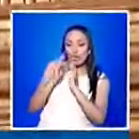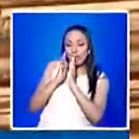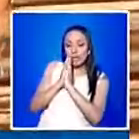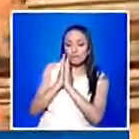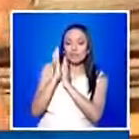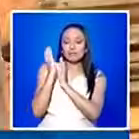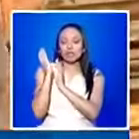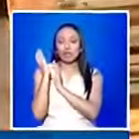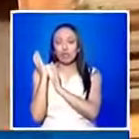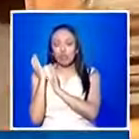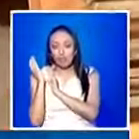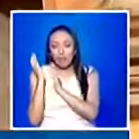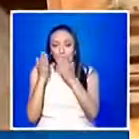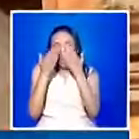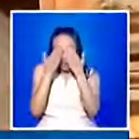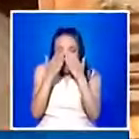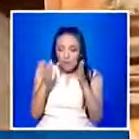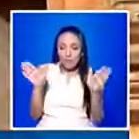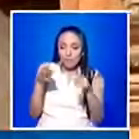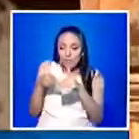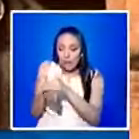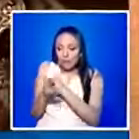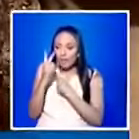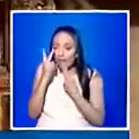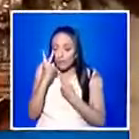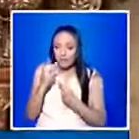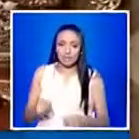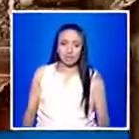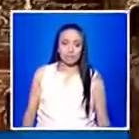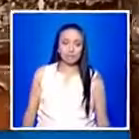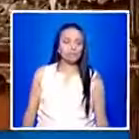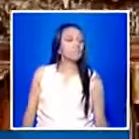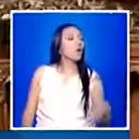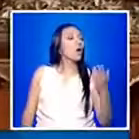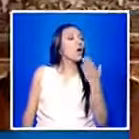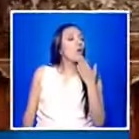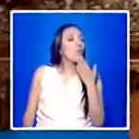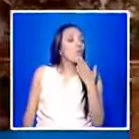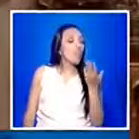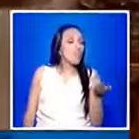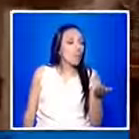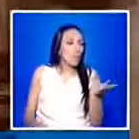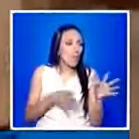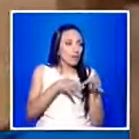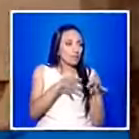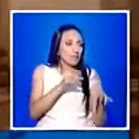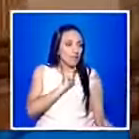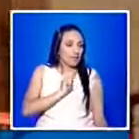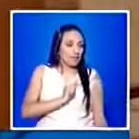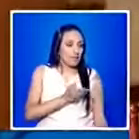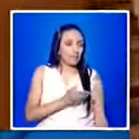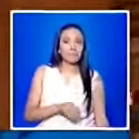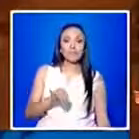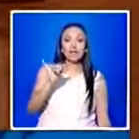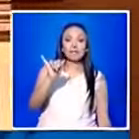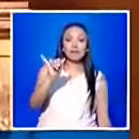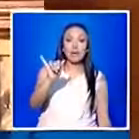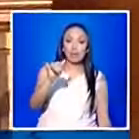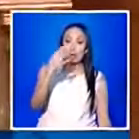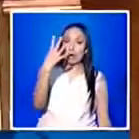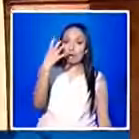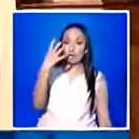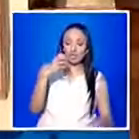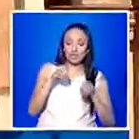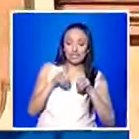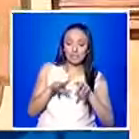parte de esta declaratoria. ¿Qué tipo de recorrido vamos a hacer y desde qué hora? ¿Hasta qué hora? Esta ruta es del sábado 14 de septiembre,